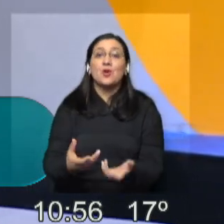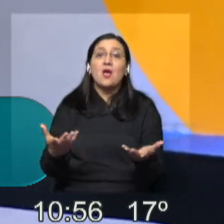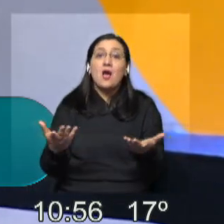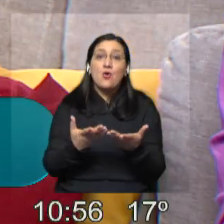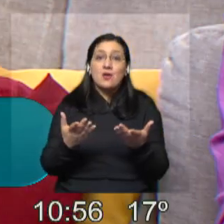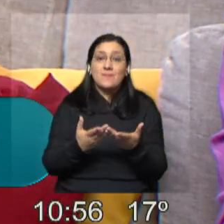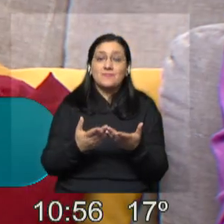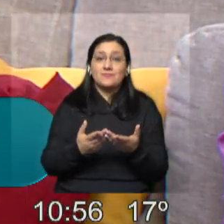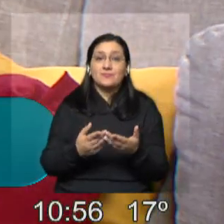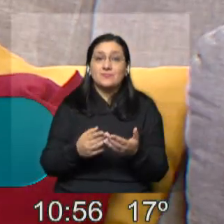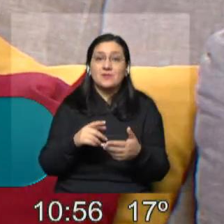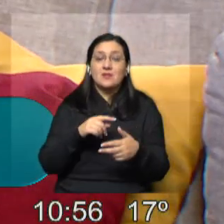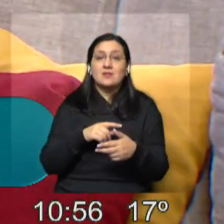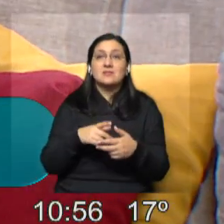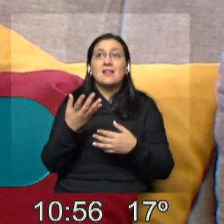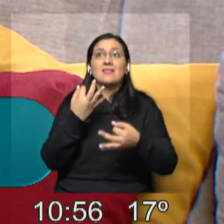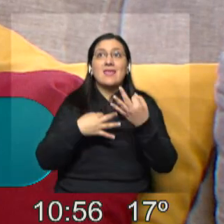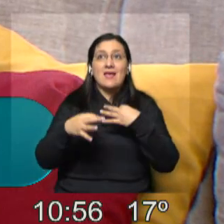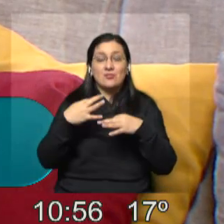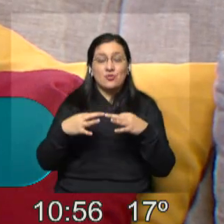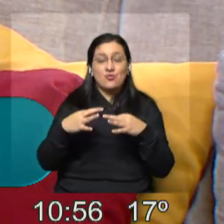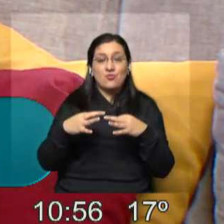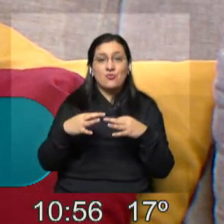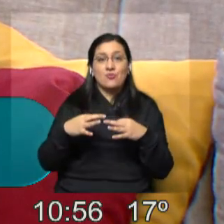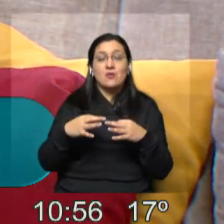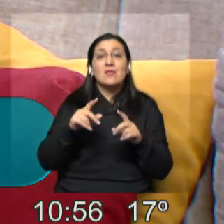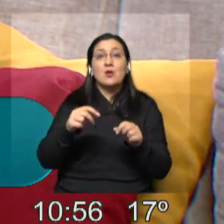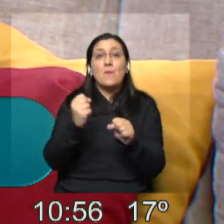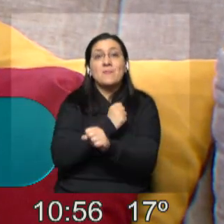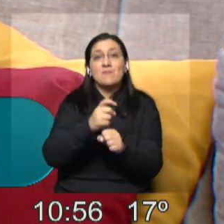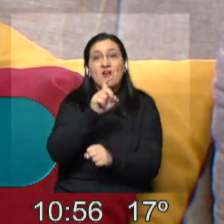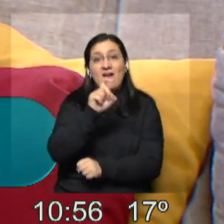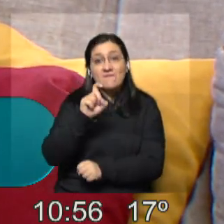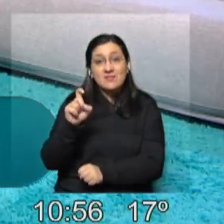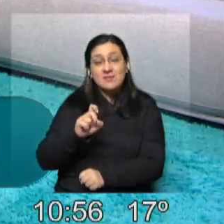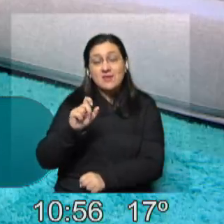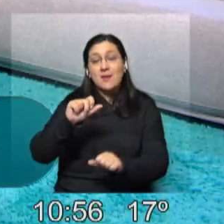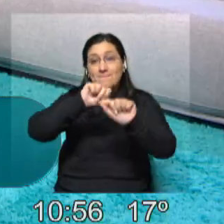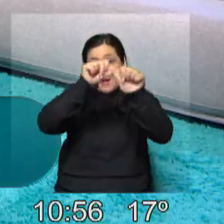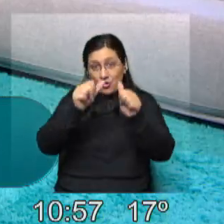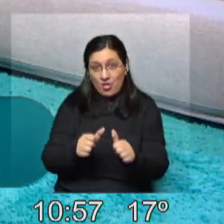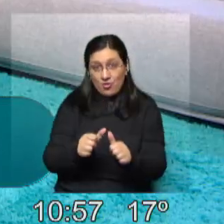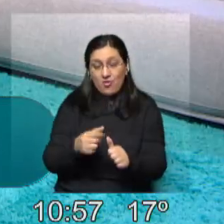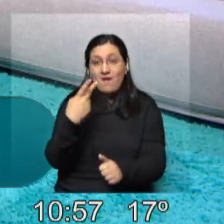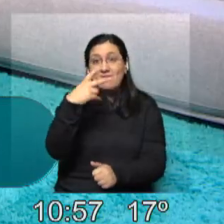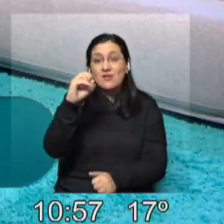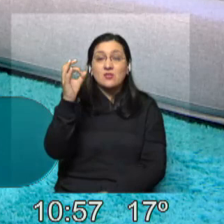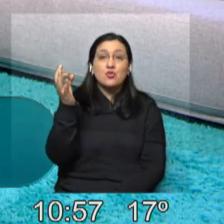aquí a poco? Magnolia. Tenemos 6 de octubre los premios Graffiti y Maldonado. Bien. 20 de